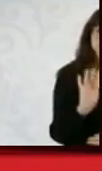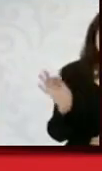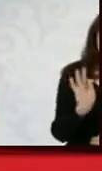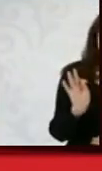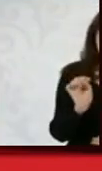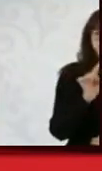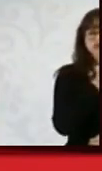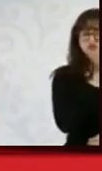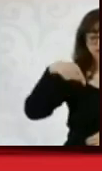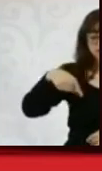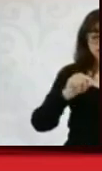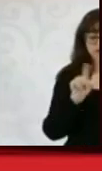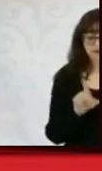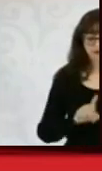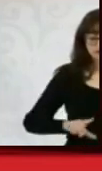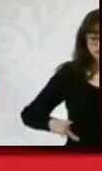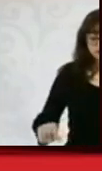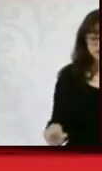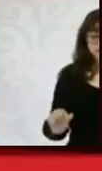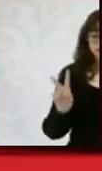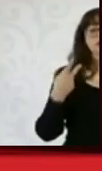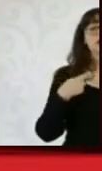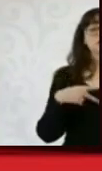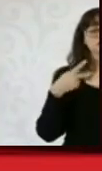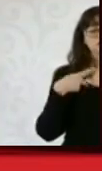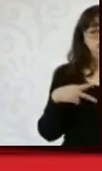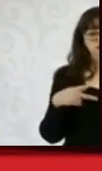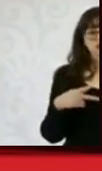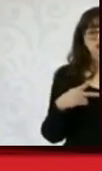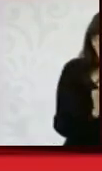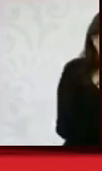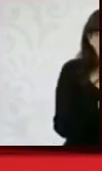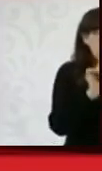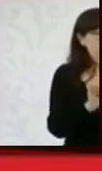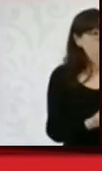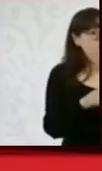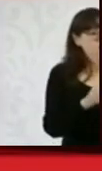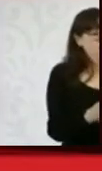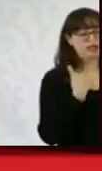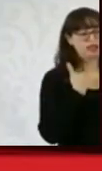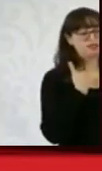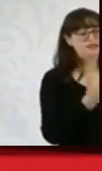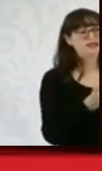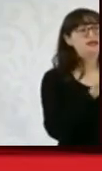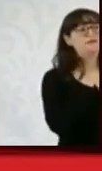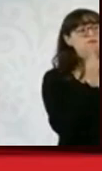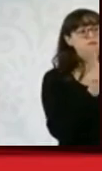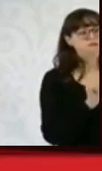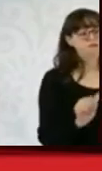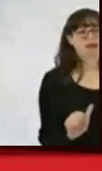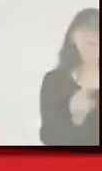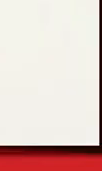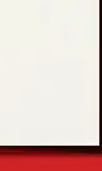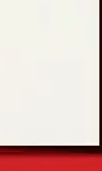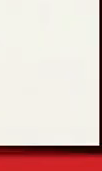la reacción no solo ha sido viral, sino que ha sorprendido incluso a medios internacionales, especialmente al de España. Todo comenzó